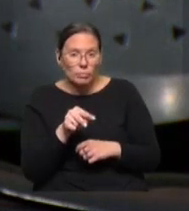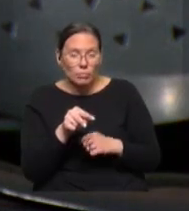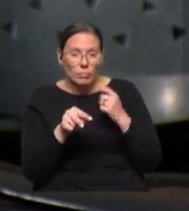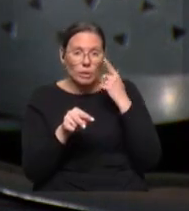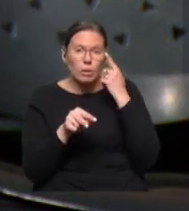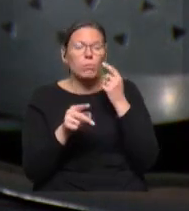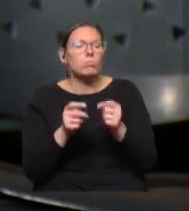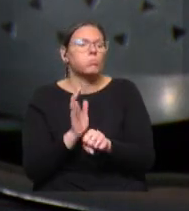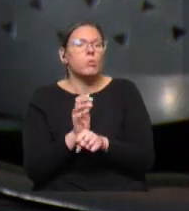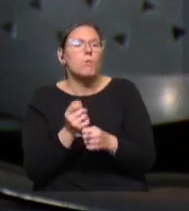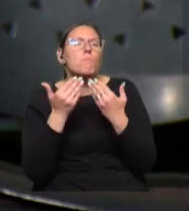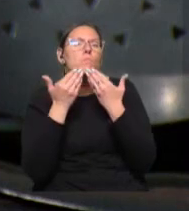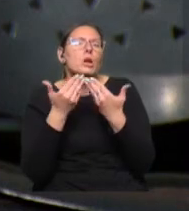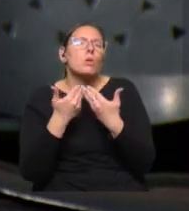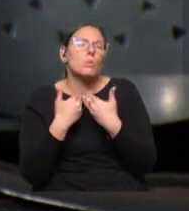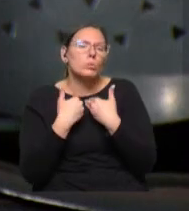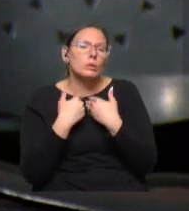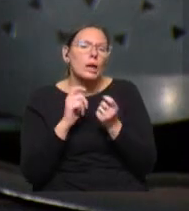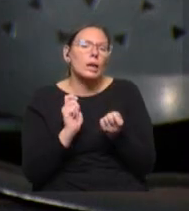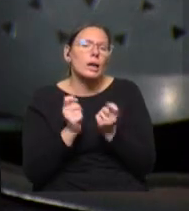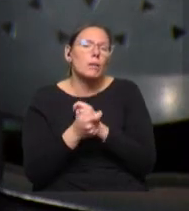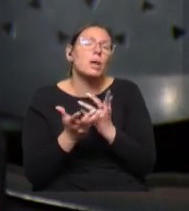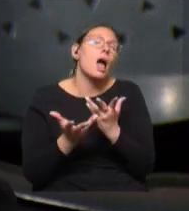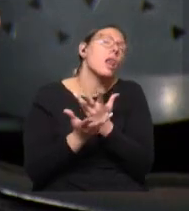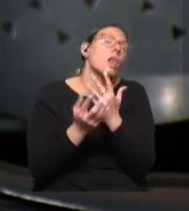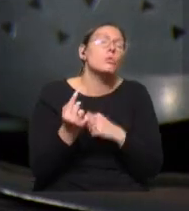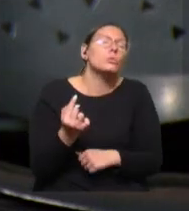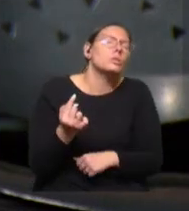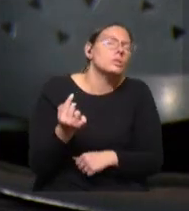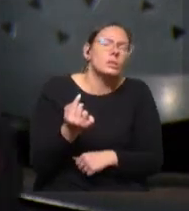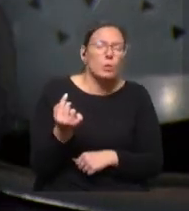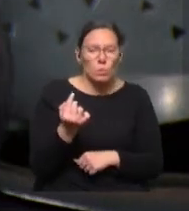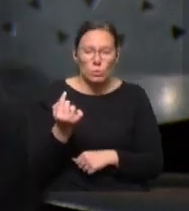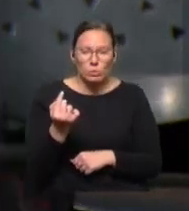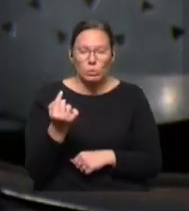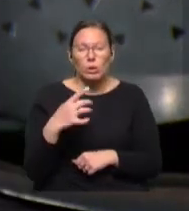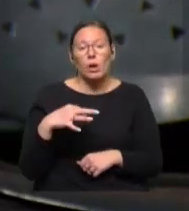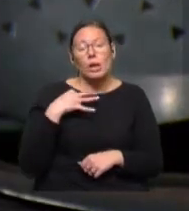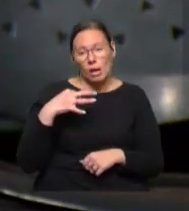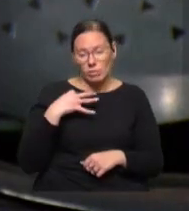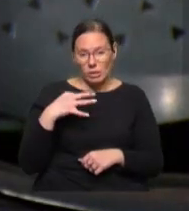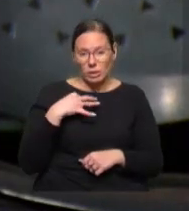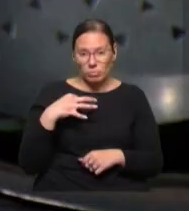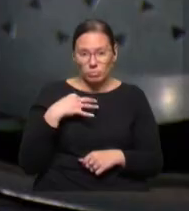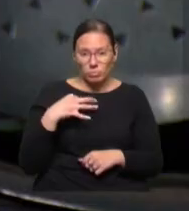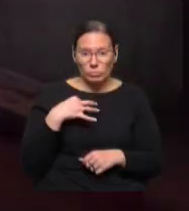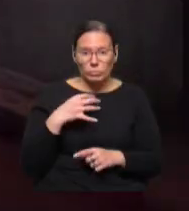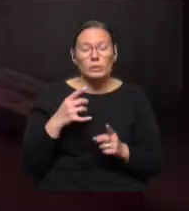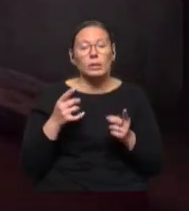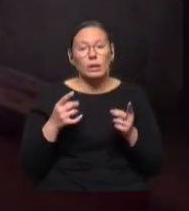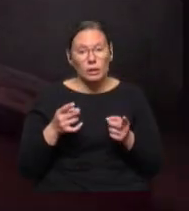una pregunta por lo menos que le modifique tal vez un segundo, ¿no?, de esa existencia que